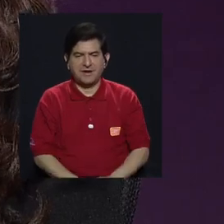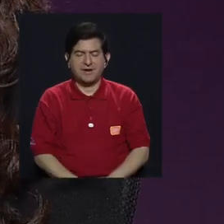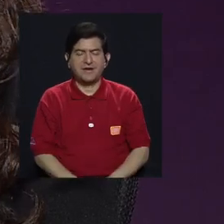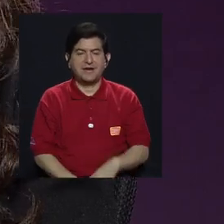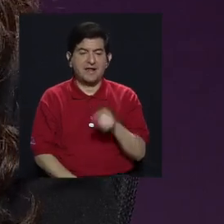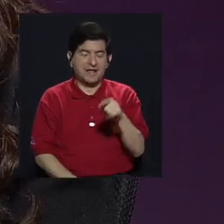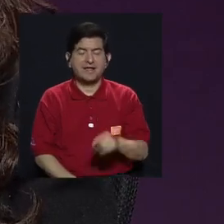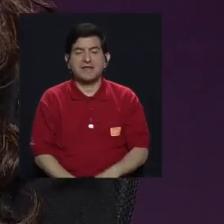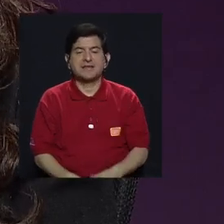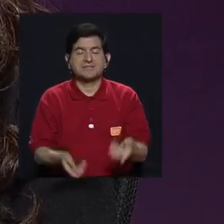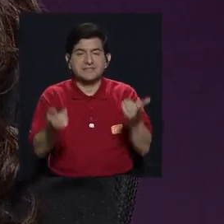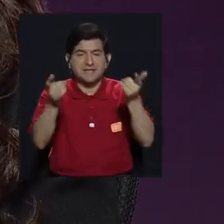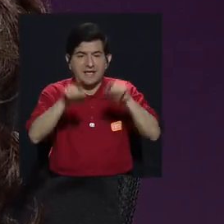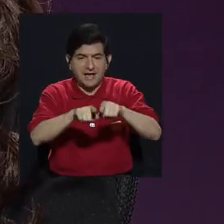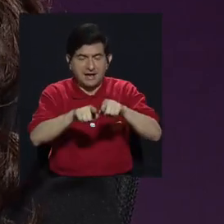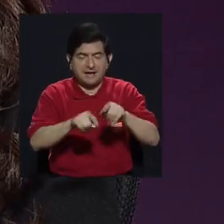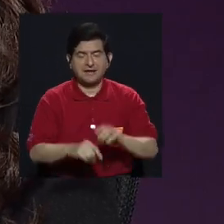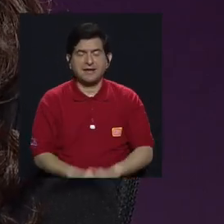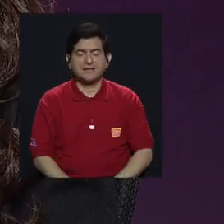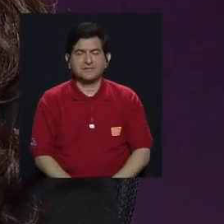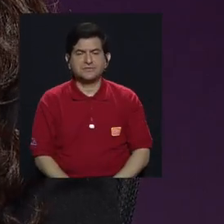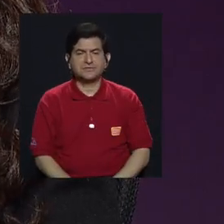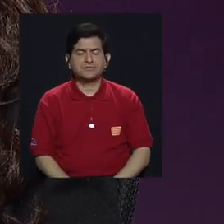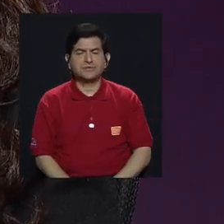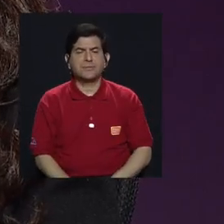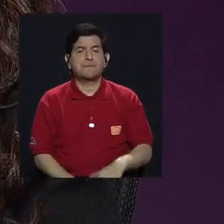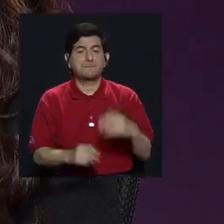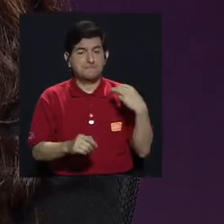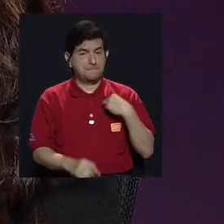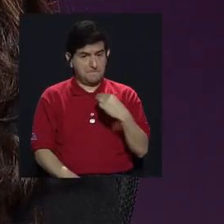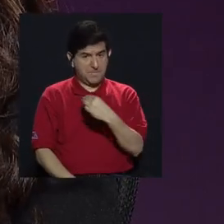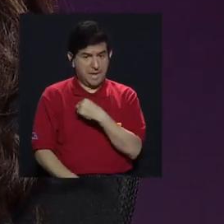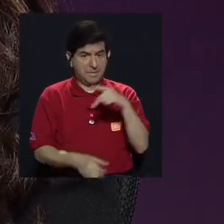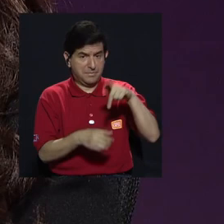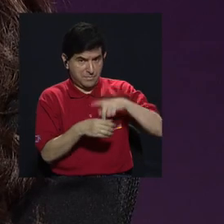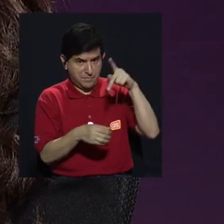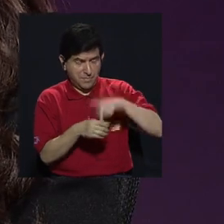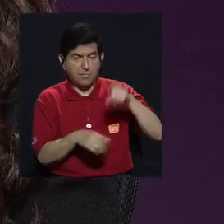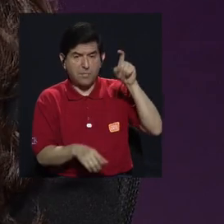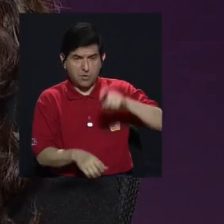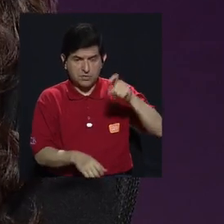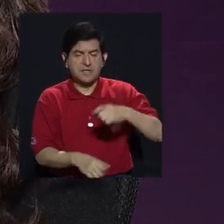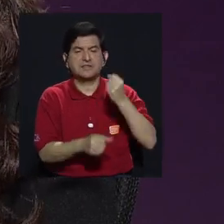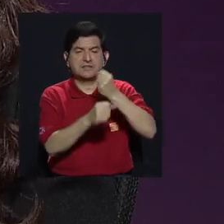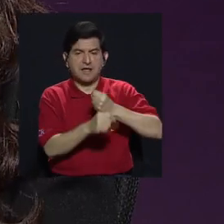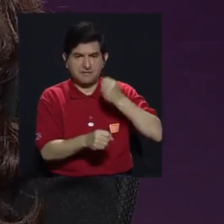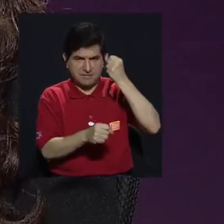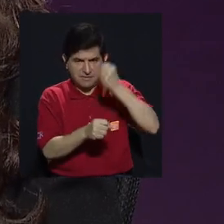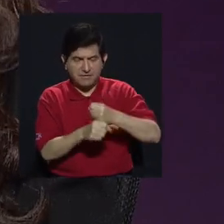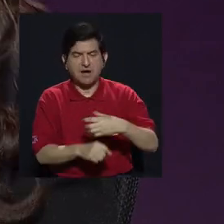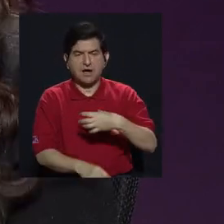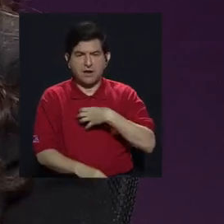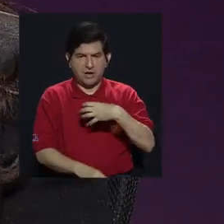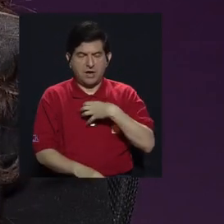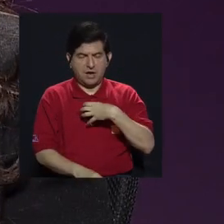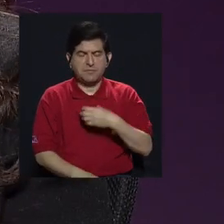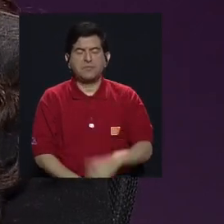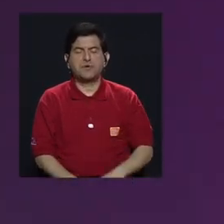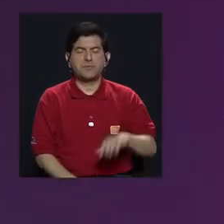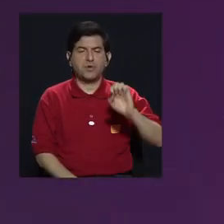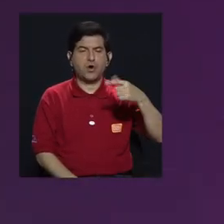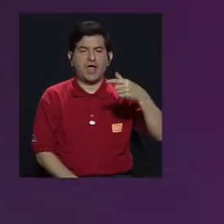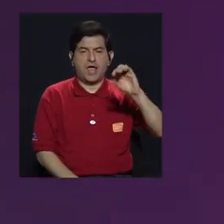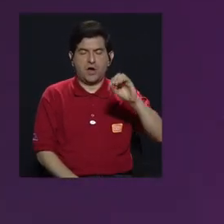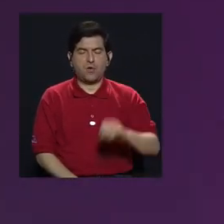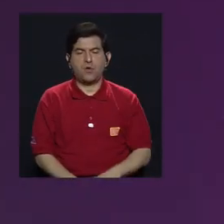la compersión. La compersión es que los miembros participantes necesitan trabajar en sus propios celos.